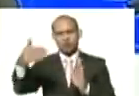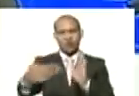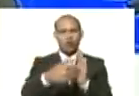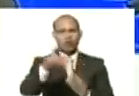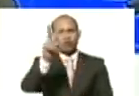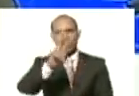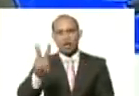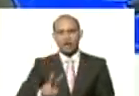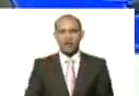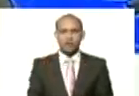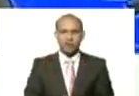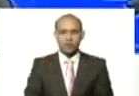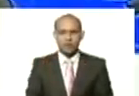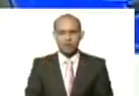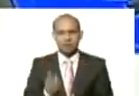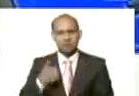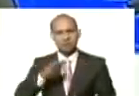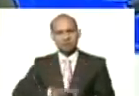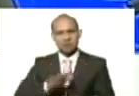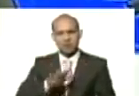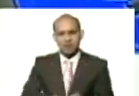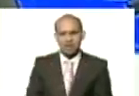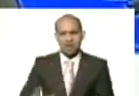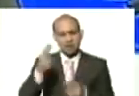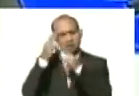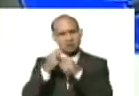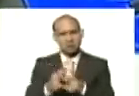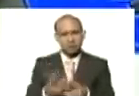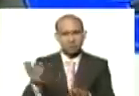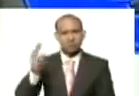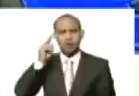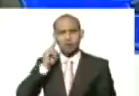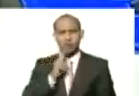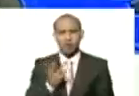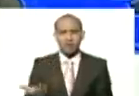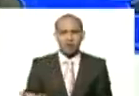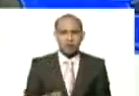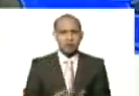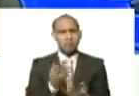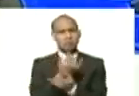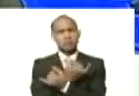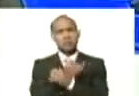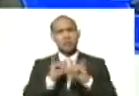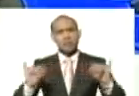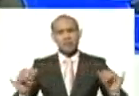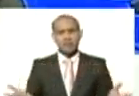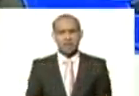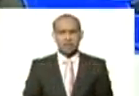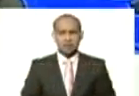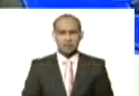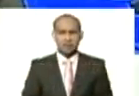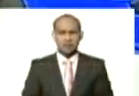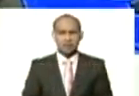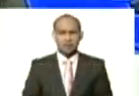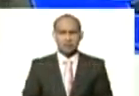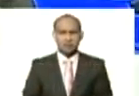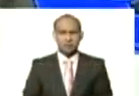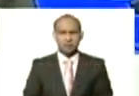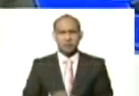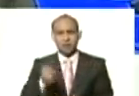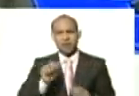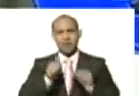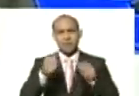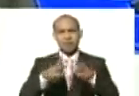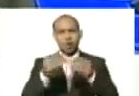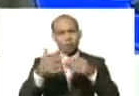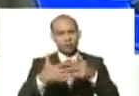contra nuestra patria pacífica, noble, bolivariana, independiente. Ahí empezó